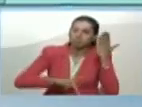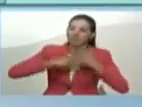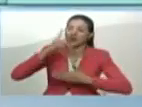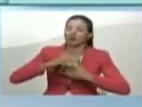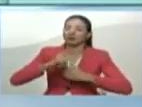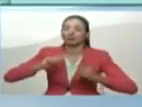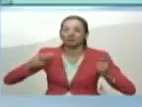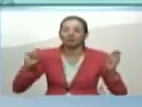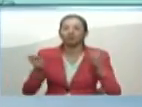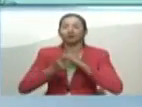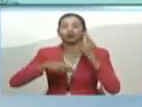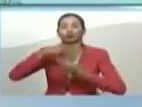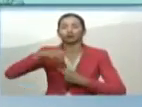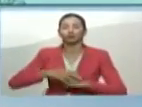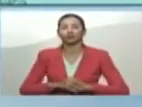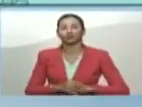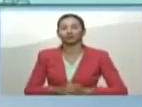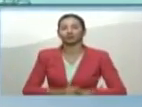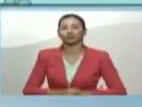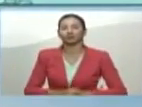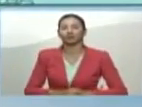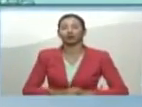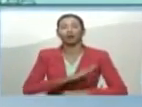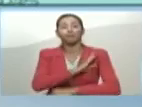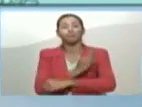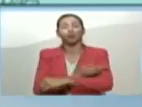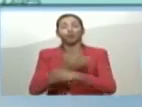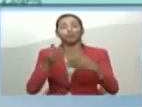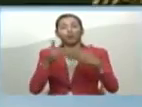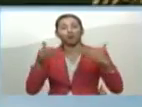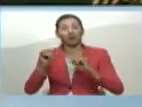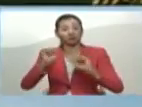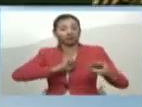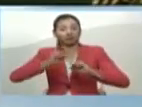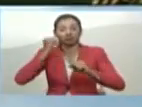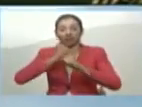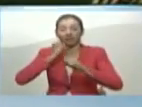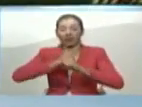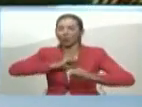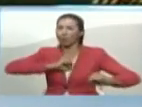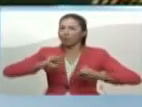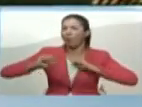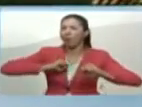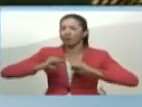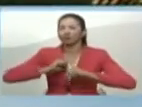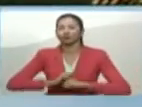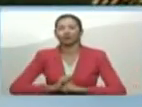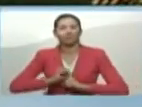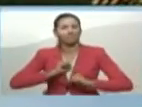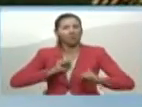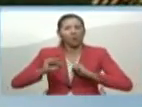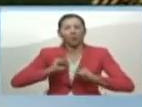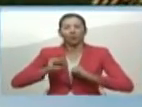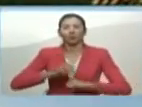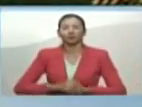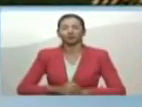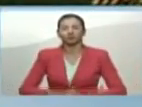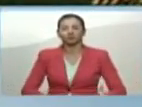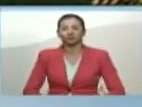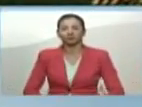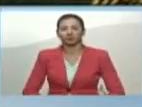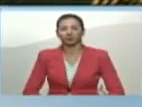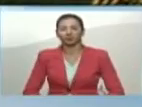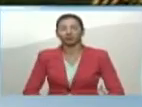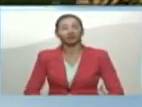Poder popular en acción. Eso es lo que necesitamos. En acción, en dinamismo. Con